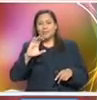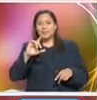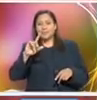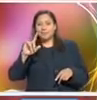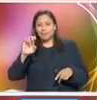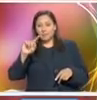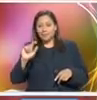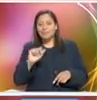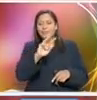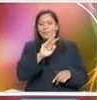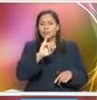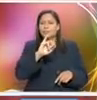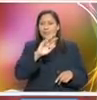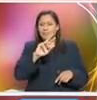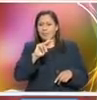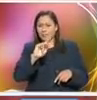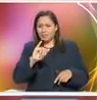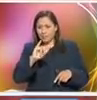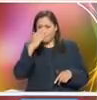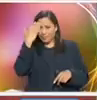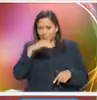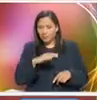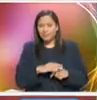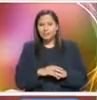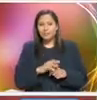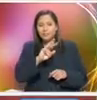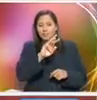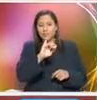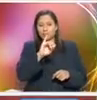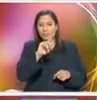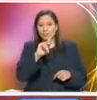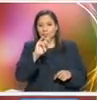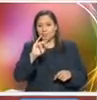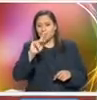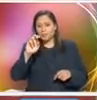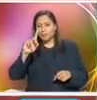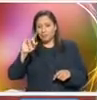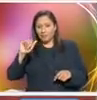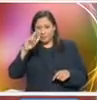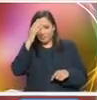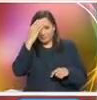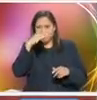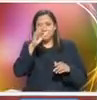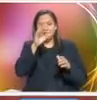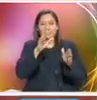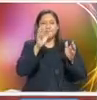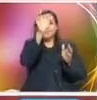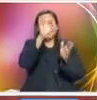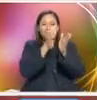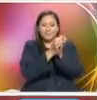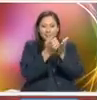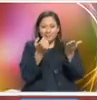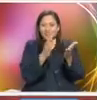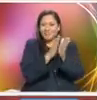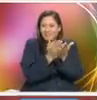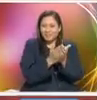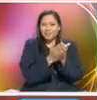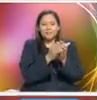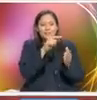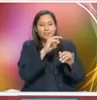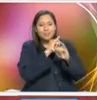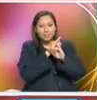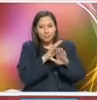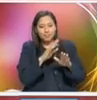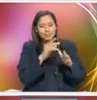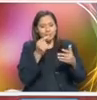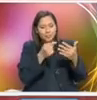nombre Wiki refiere, algunos de ustedes habrán escuchado alguna vez a Wikipedia. Wikipedia es una serie de datos